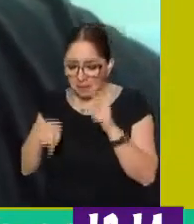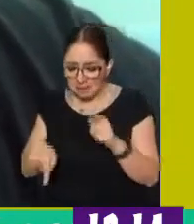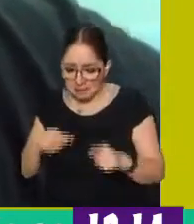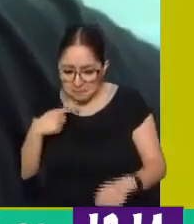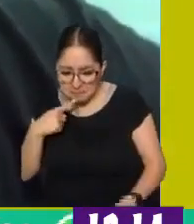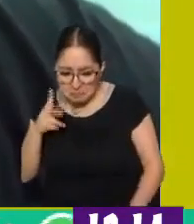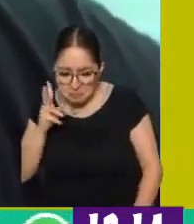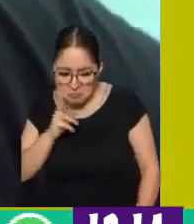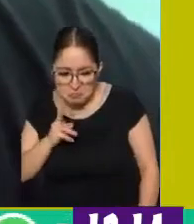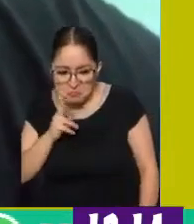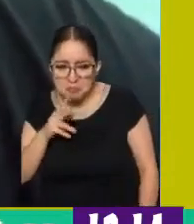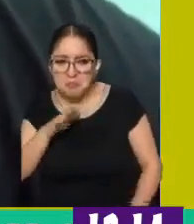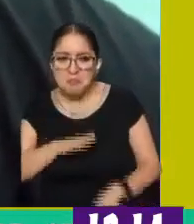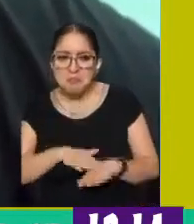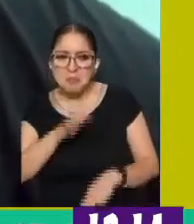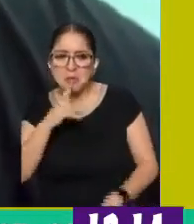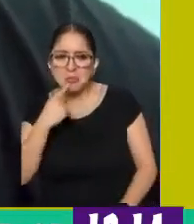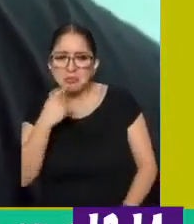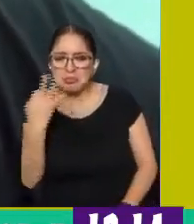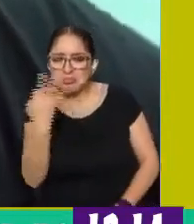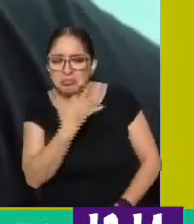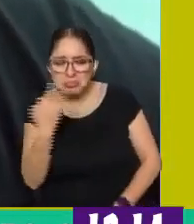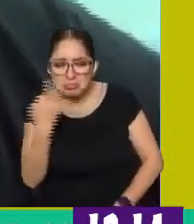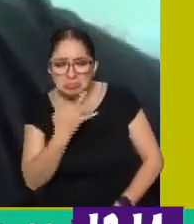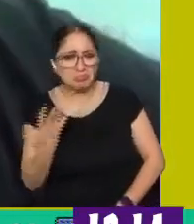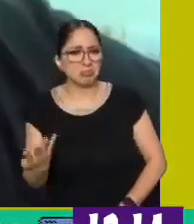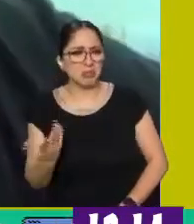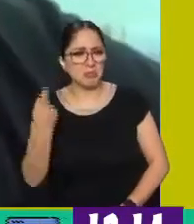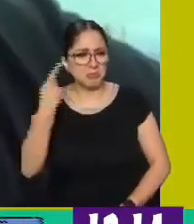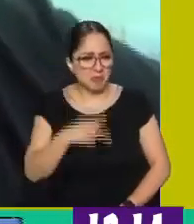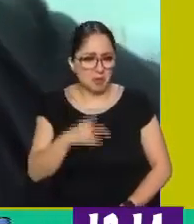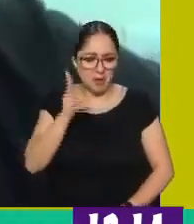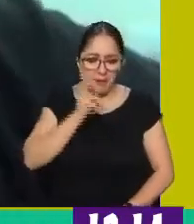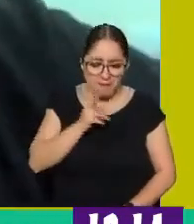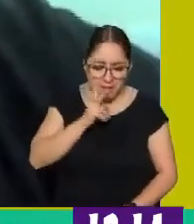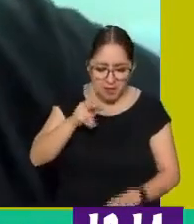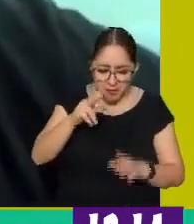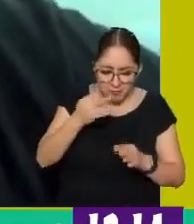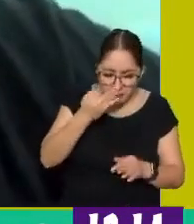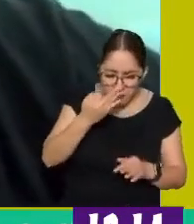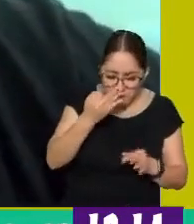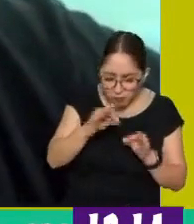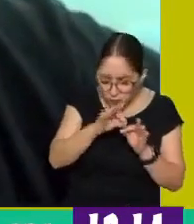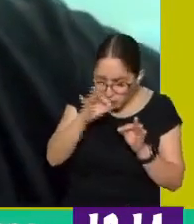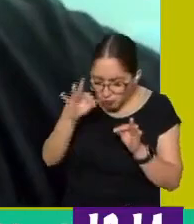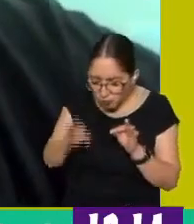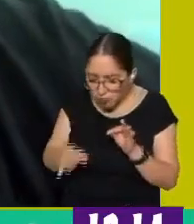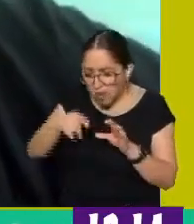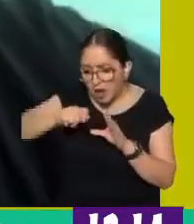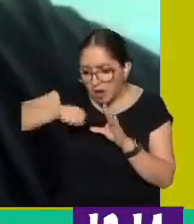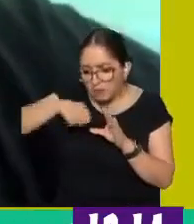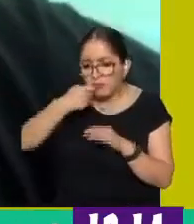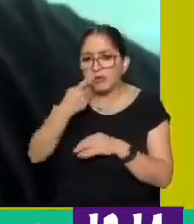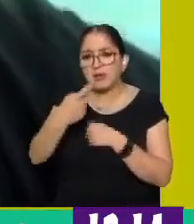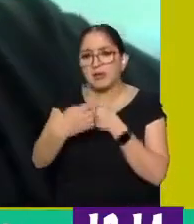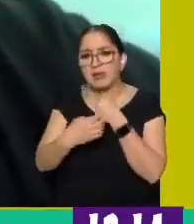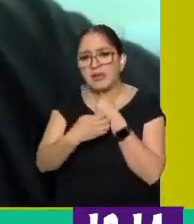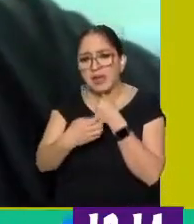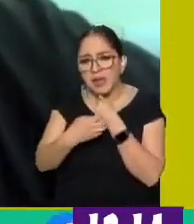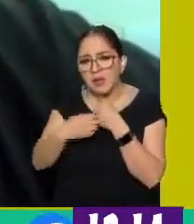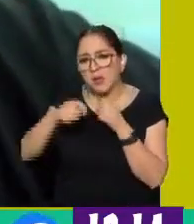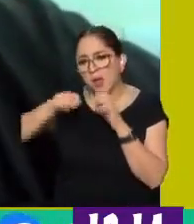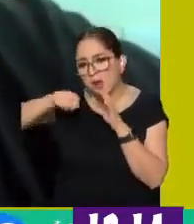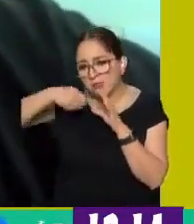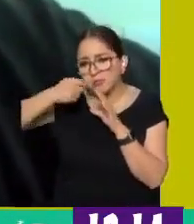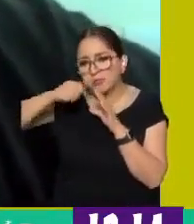pues dijo, a ver, ¿qué le pone? Porque no siempre queda igual de sabroso el caldo. Alga. Y se fijó que cuando preparaban el